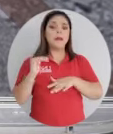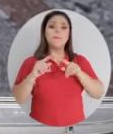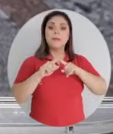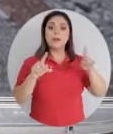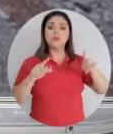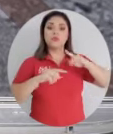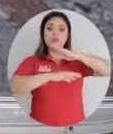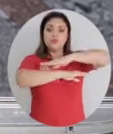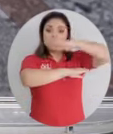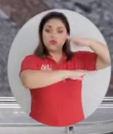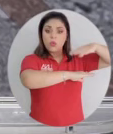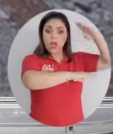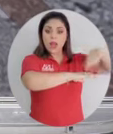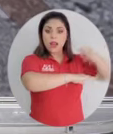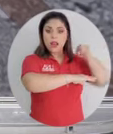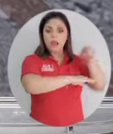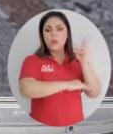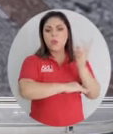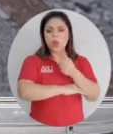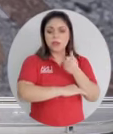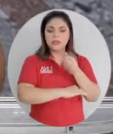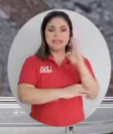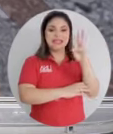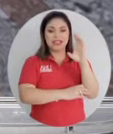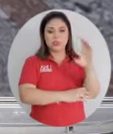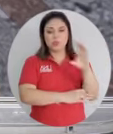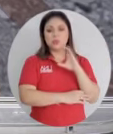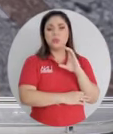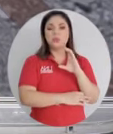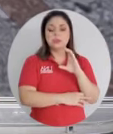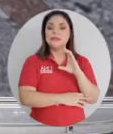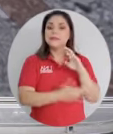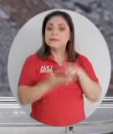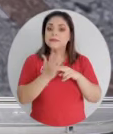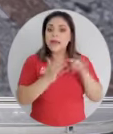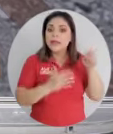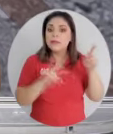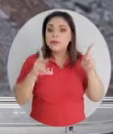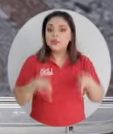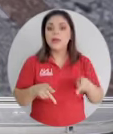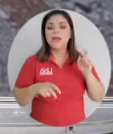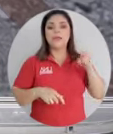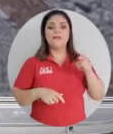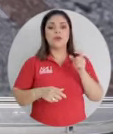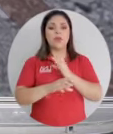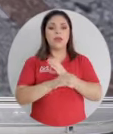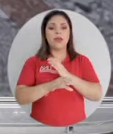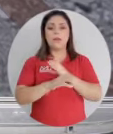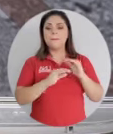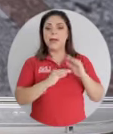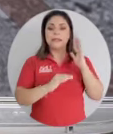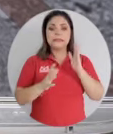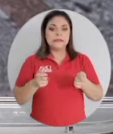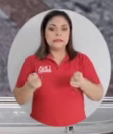de 600. Eso quiere decir que quienes están en esos territorios tienen que cuidar todavía mucho